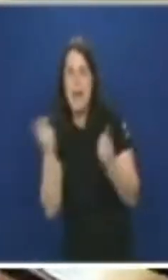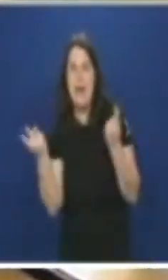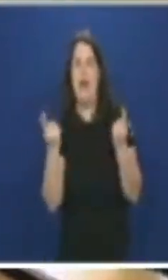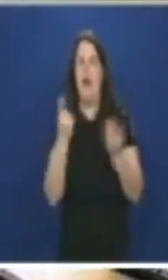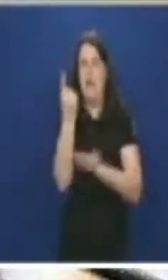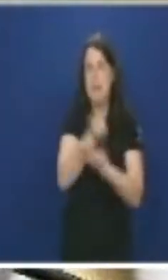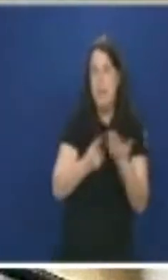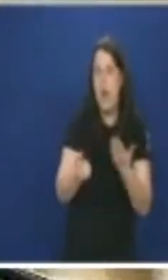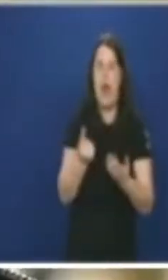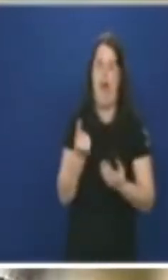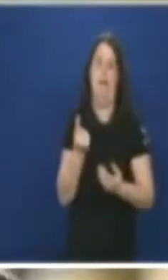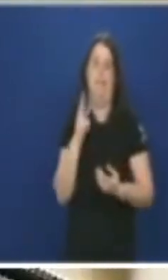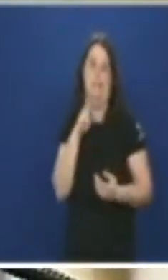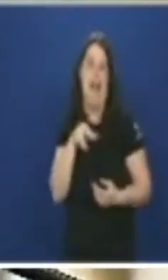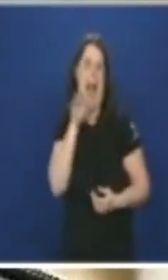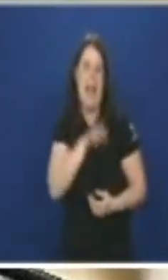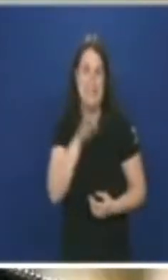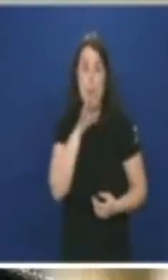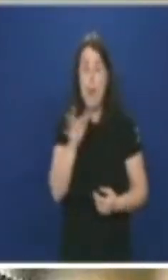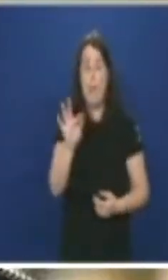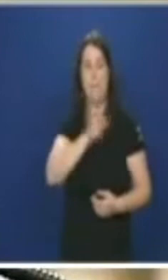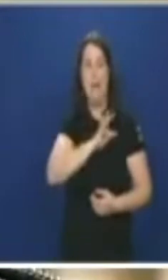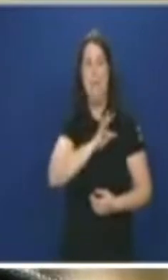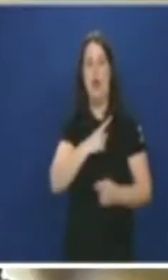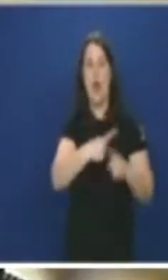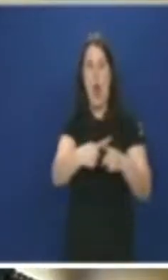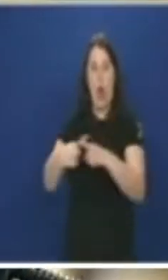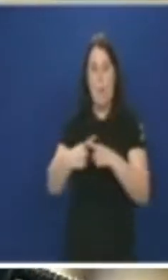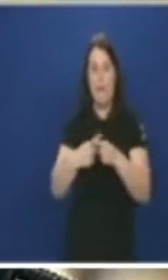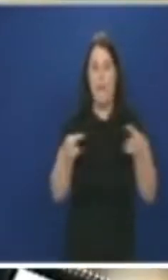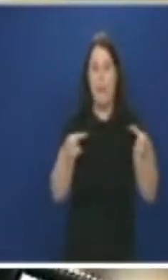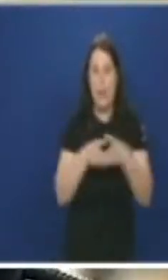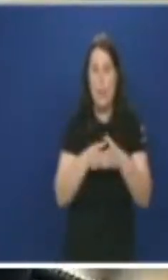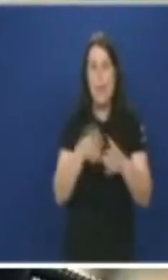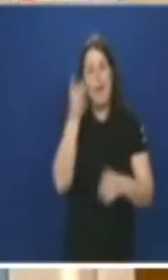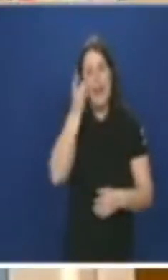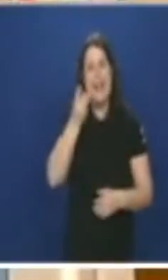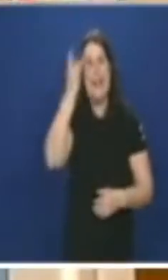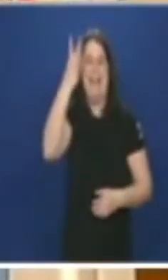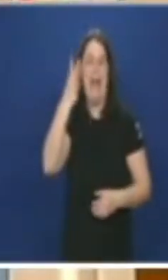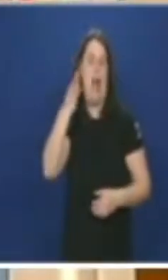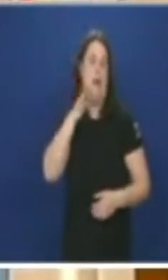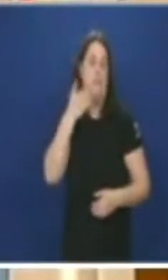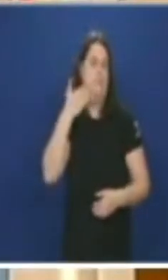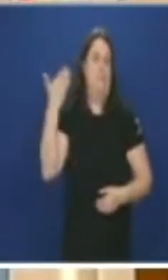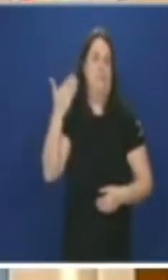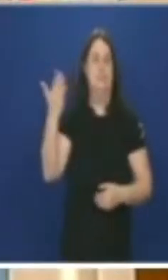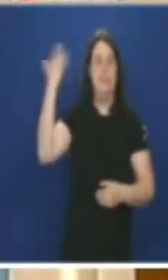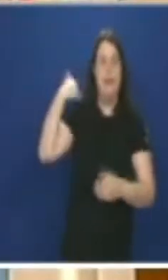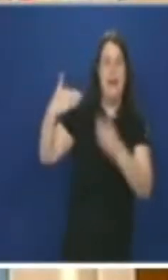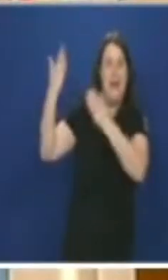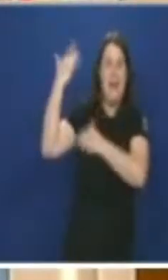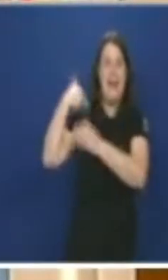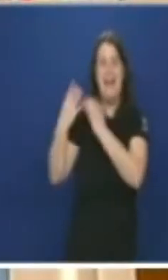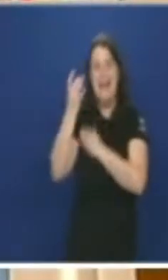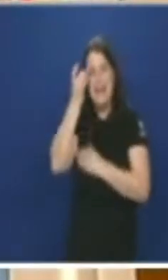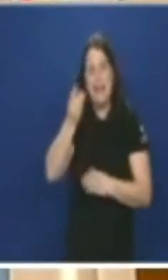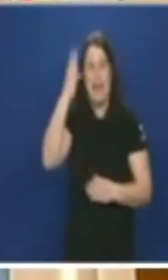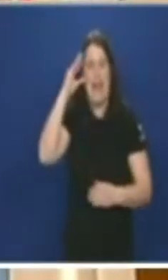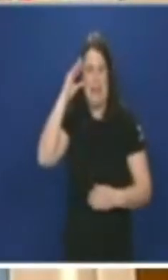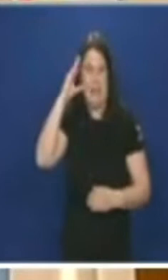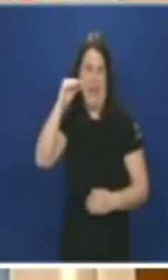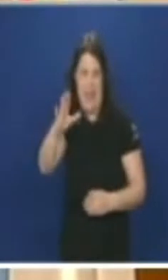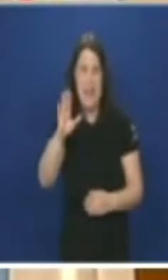galego, porque este premio é colectivo, porque honra unha idea que se encarnou con tanta intelixencia e